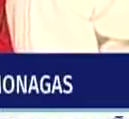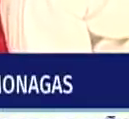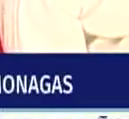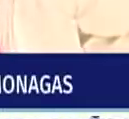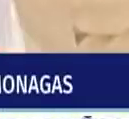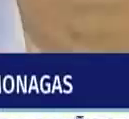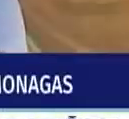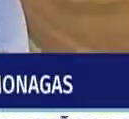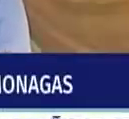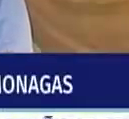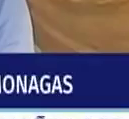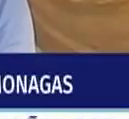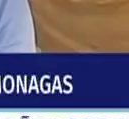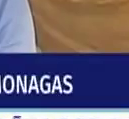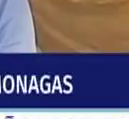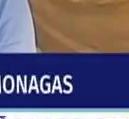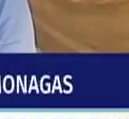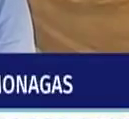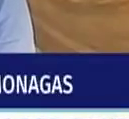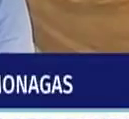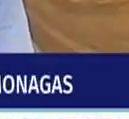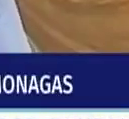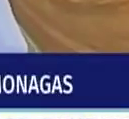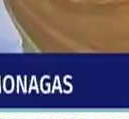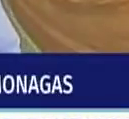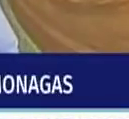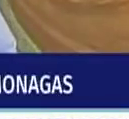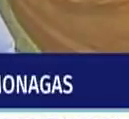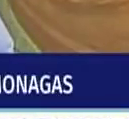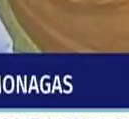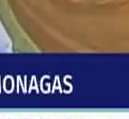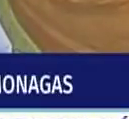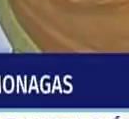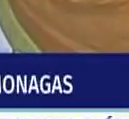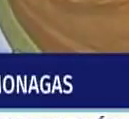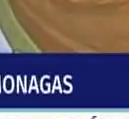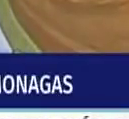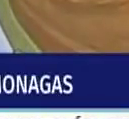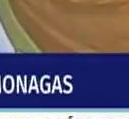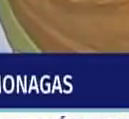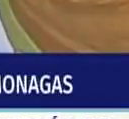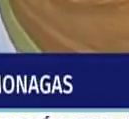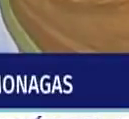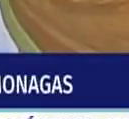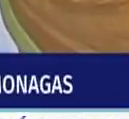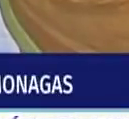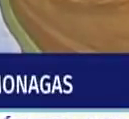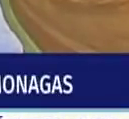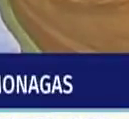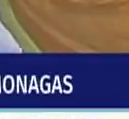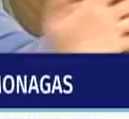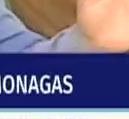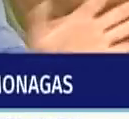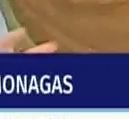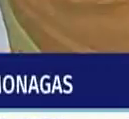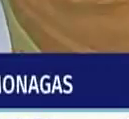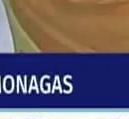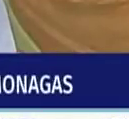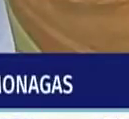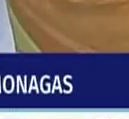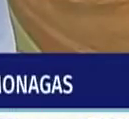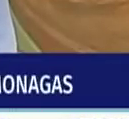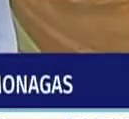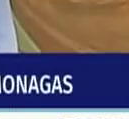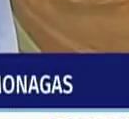tenemos que asimilar el método Chávez. Y el método Chávez se traduce en una frase